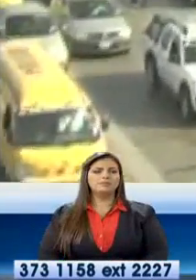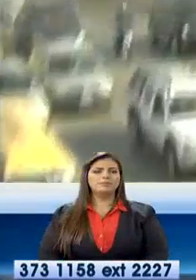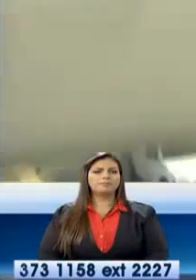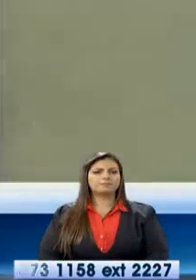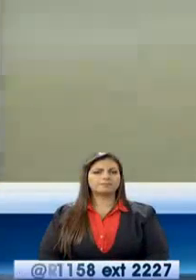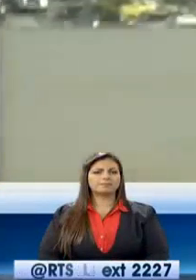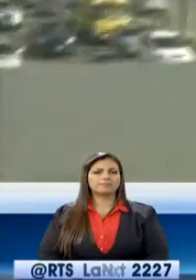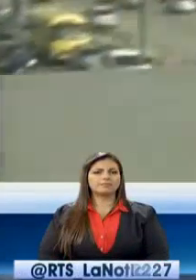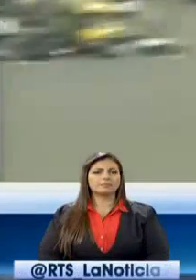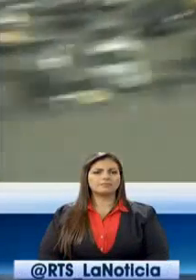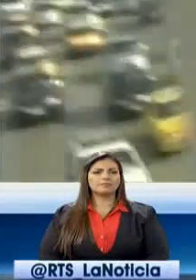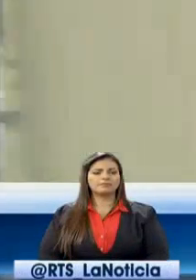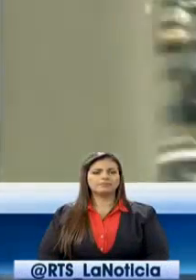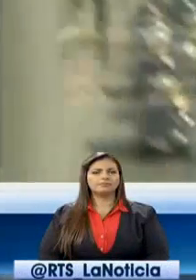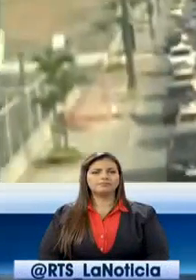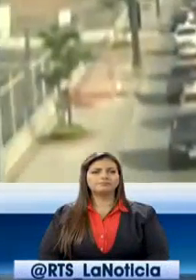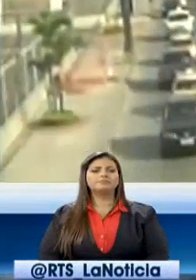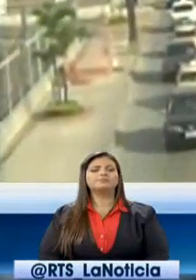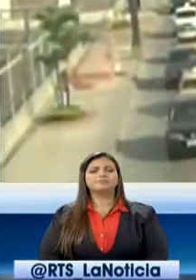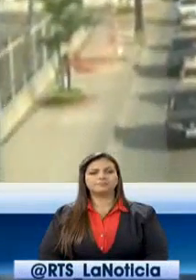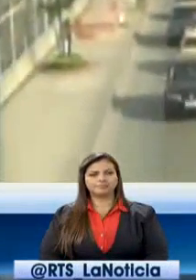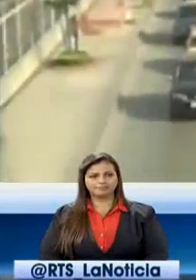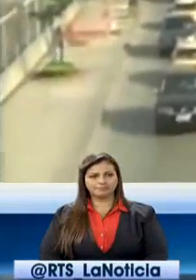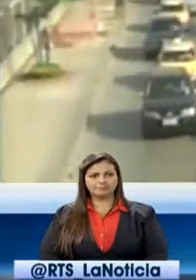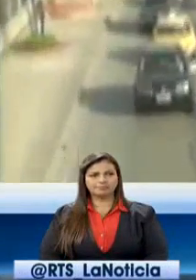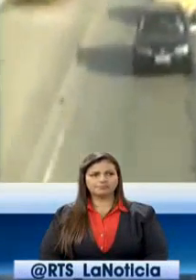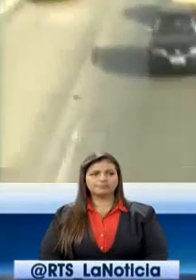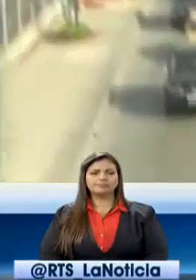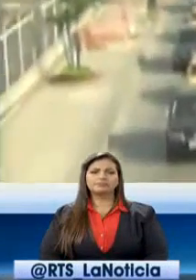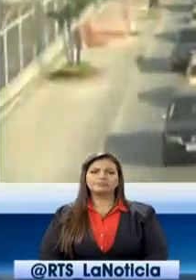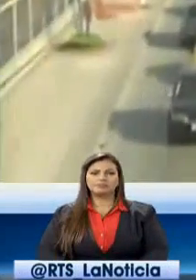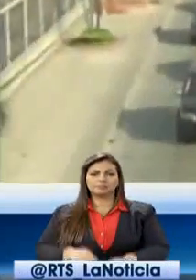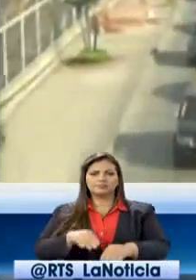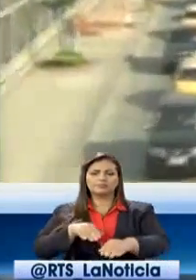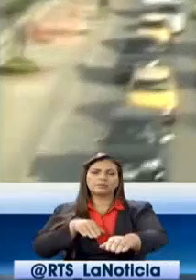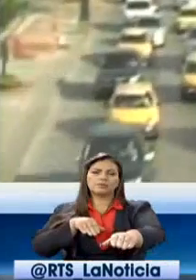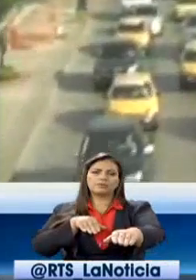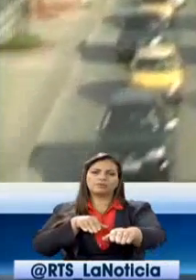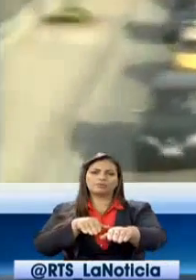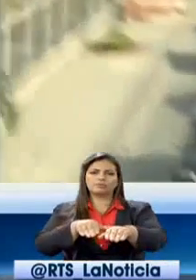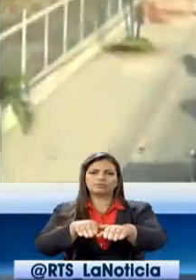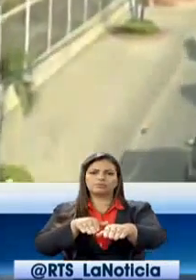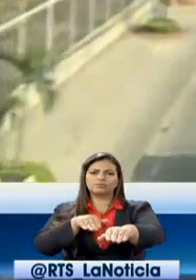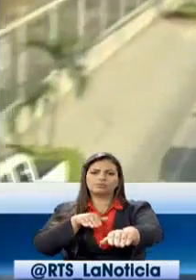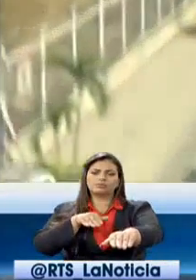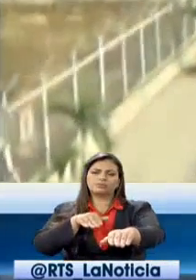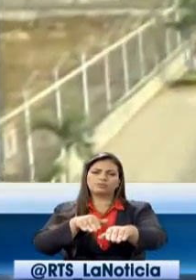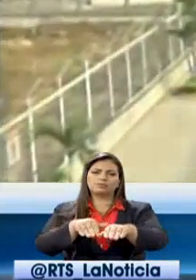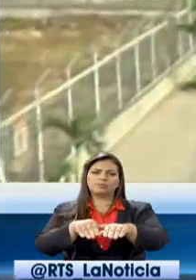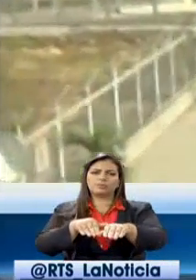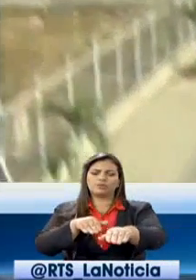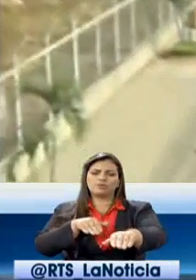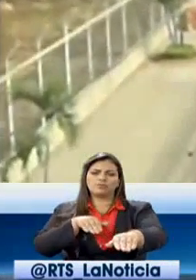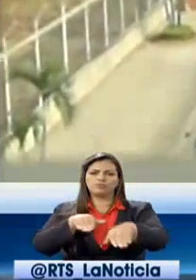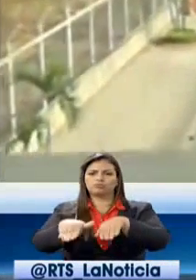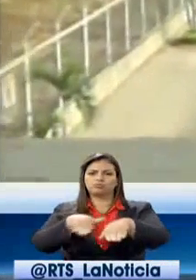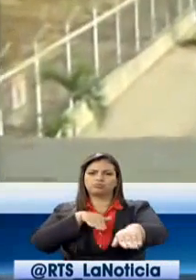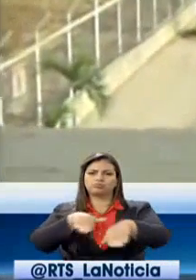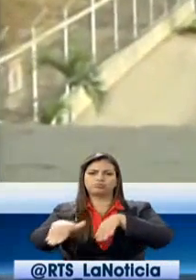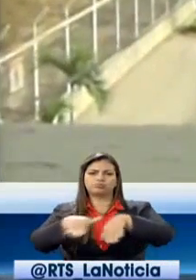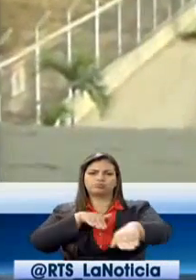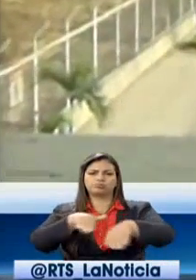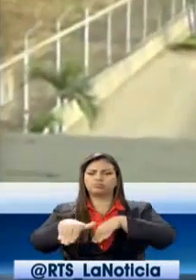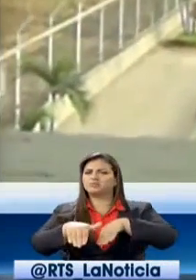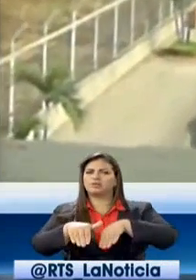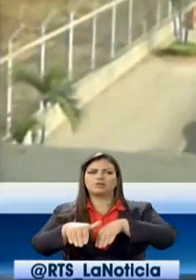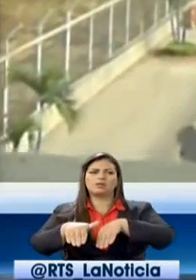visible. Ya empezó a circular, bueno, ya empezaron nuevamente a circular los carros. Entonces estamos registrando a esta hora,